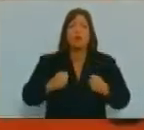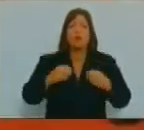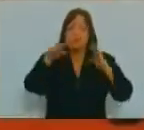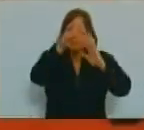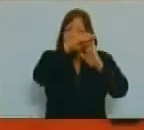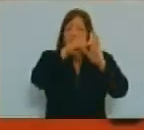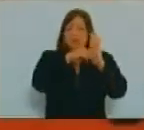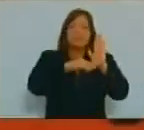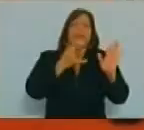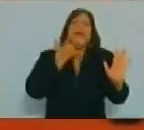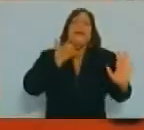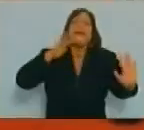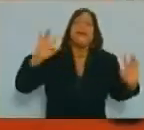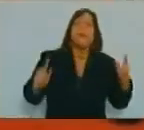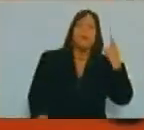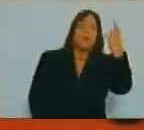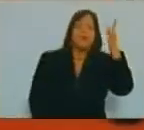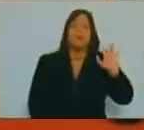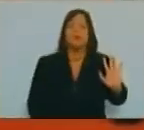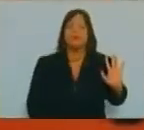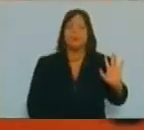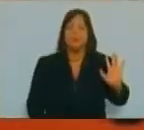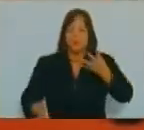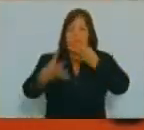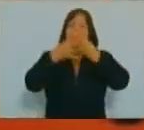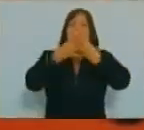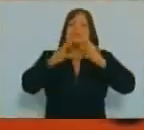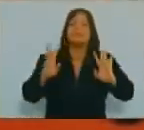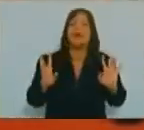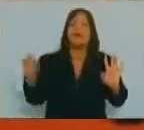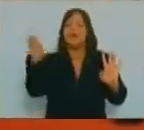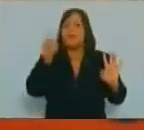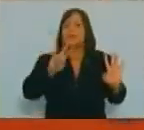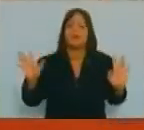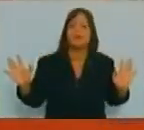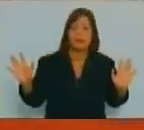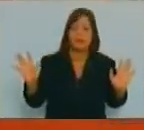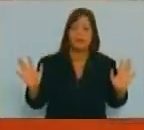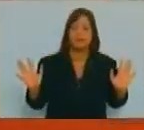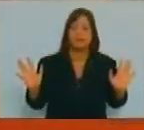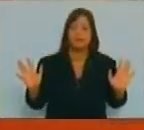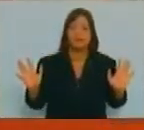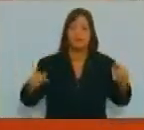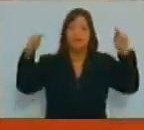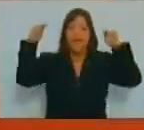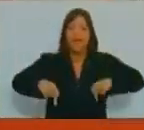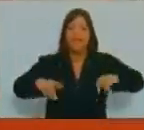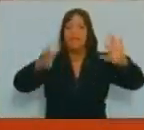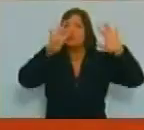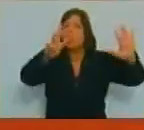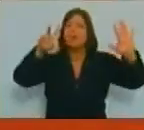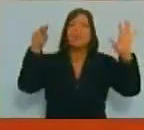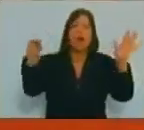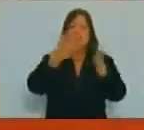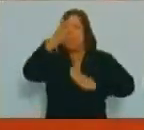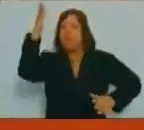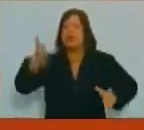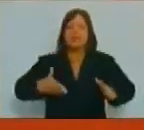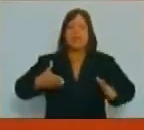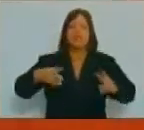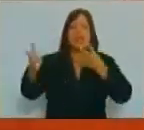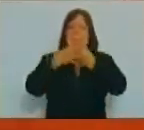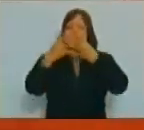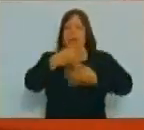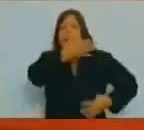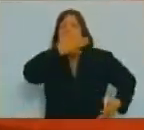vamos a poner un ejemplo pues en materia penitenciaria del estado venezolano cuando aquí hay 98 por ciento no reúnen